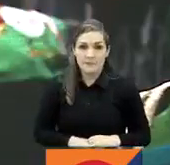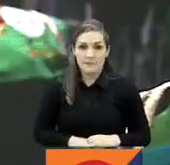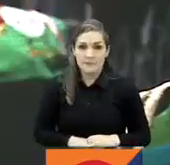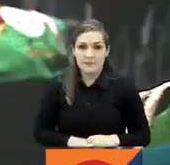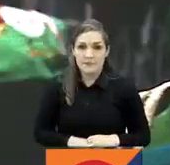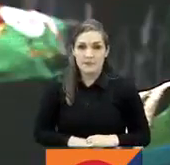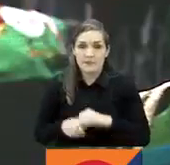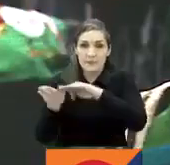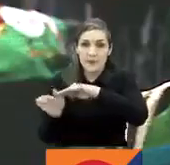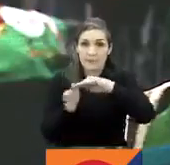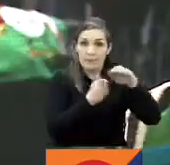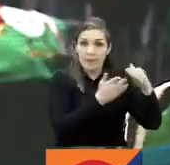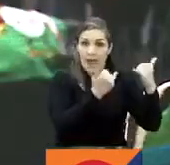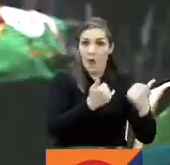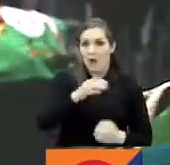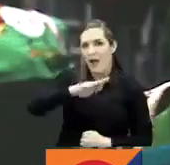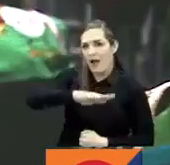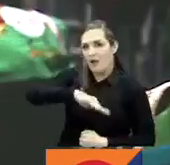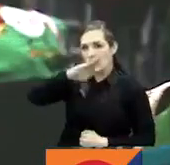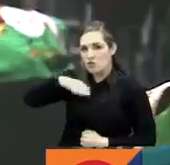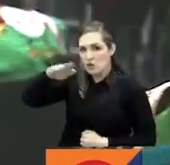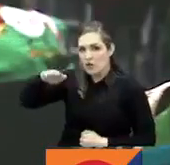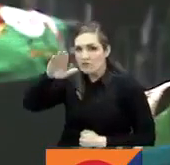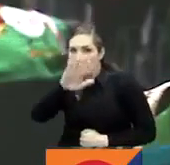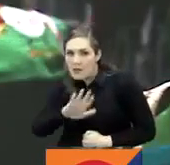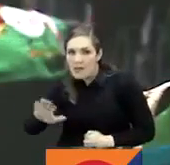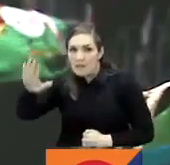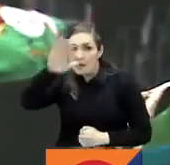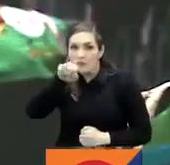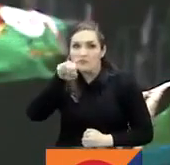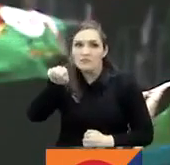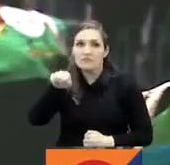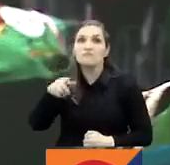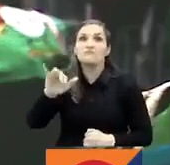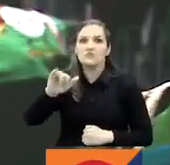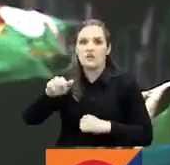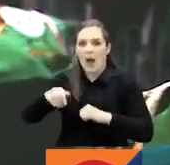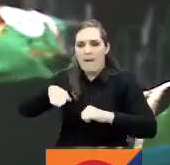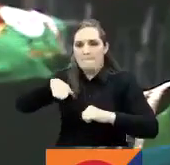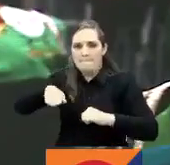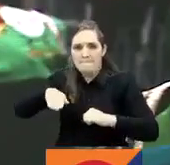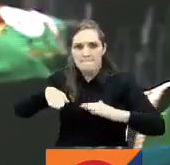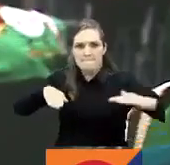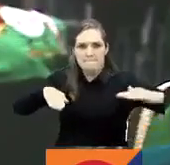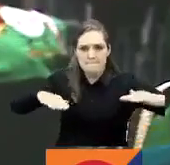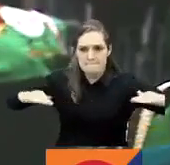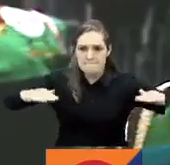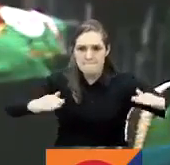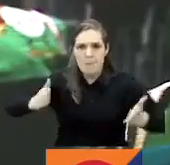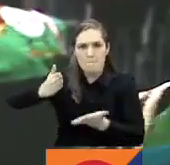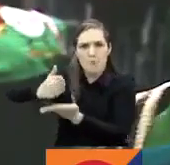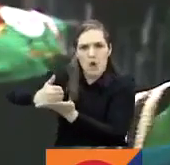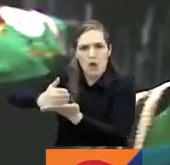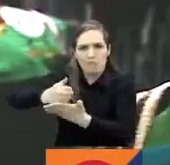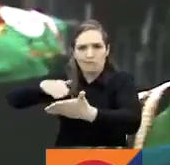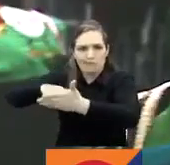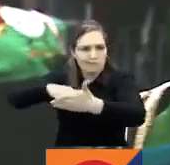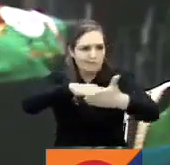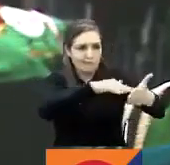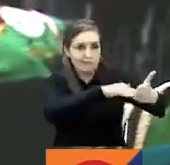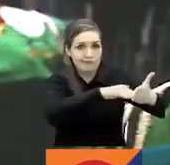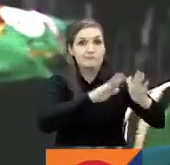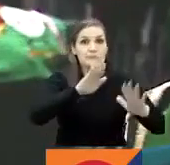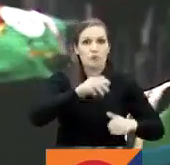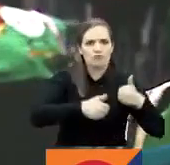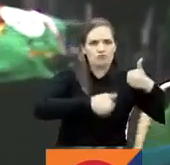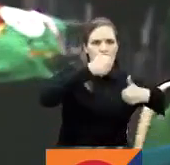Vamos ahora al departamento de Antioquia porque en el transcurso del día se han presentado bloqueos en algunas vías y además las autoridades de Medellín